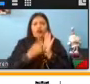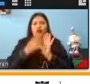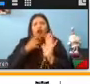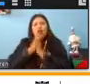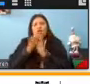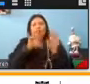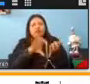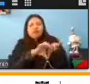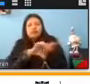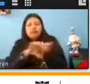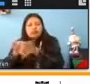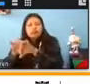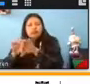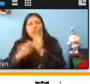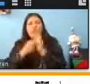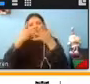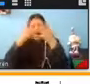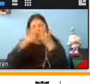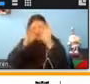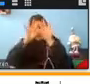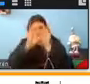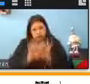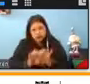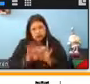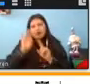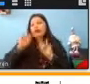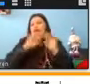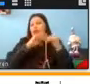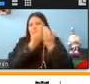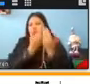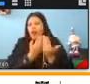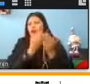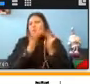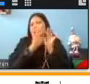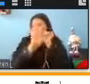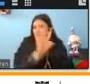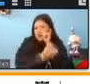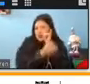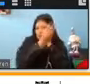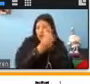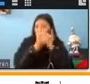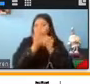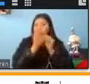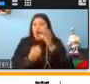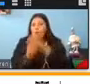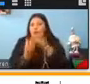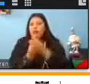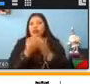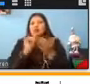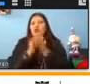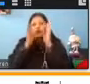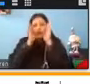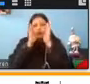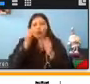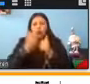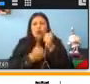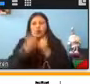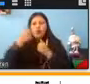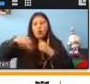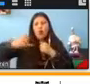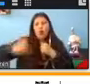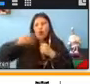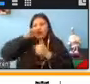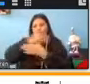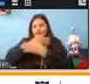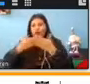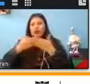documentales, textos narrativos, literarios y pedagógicos, cuya producción había sido centrada en los jóvenes, niños,